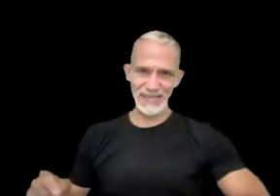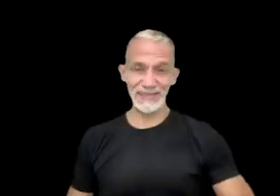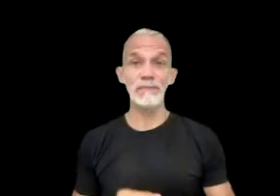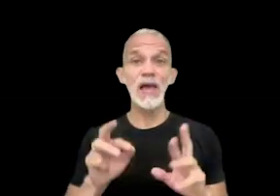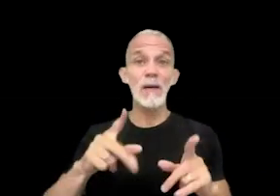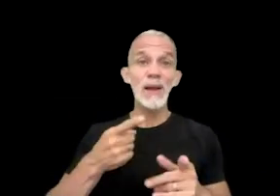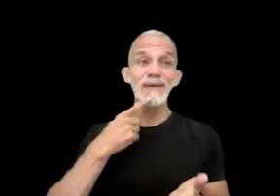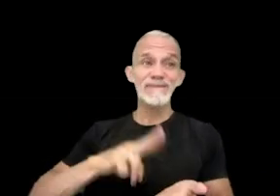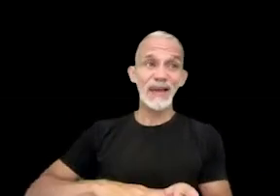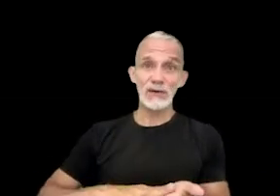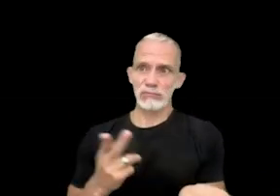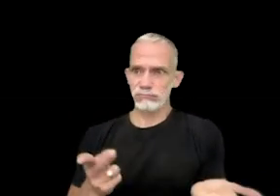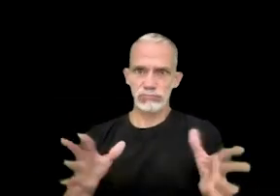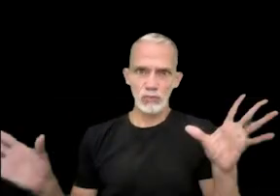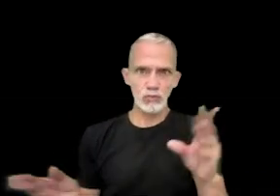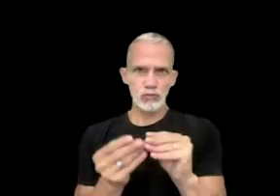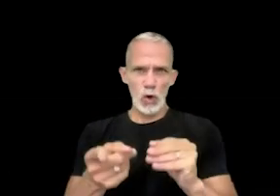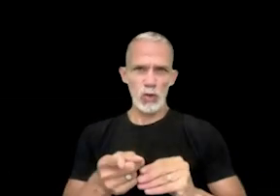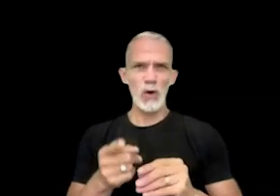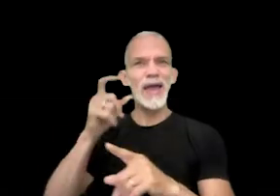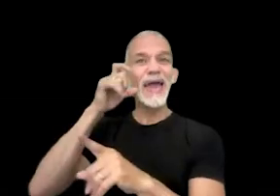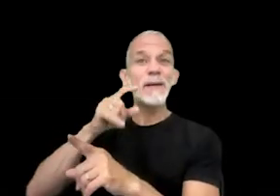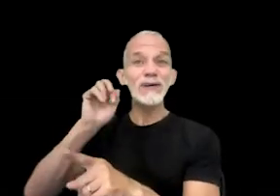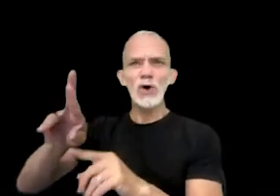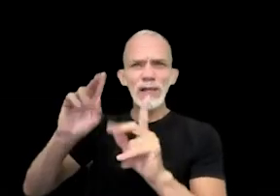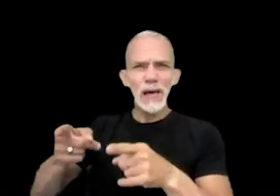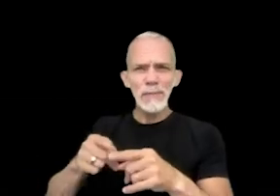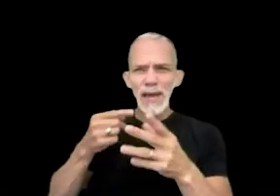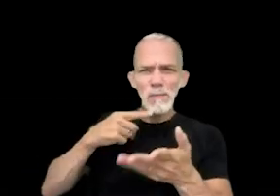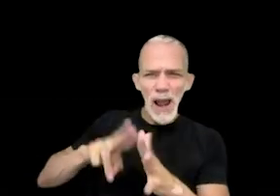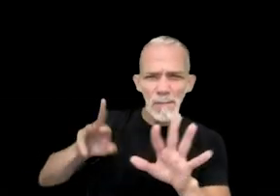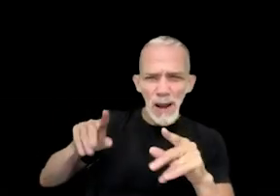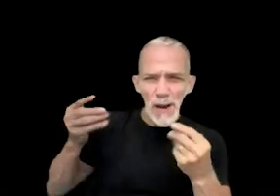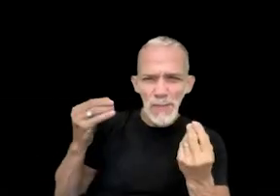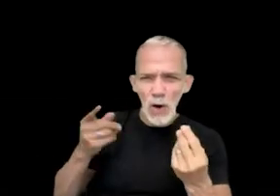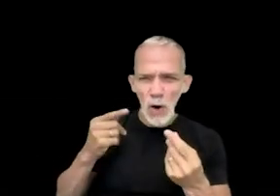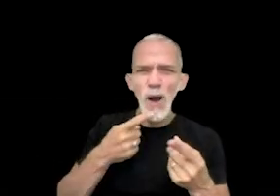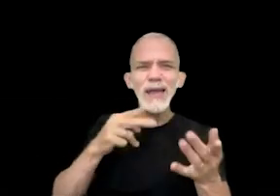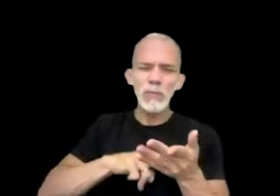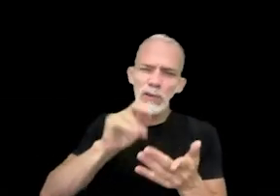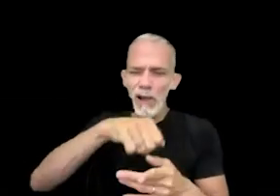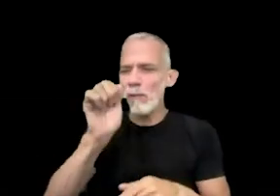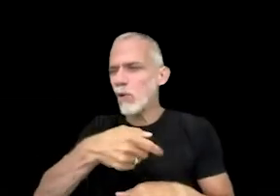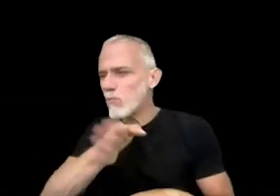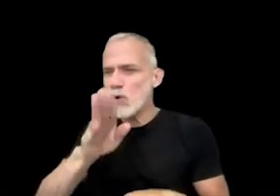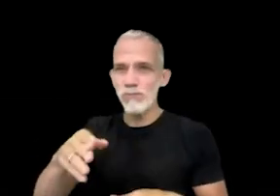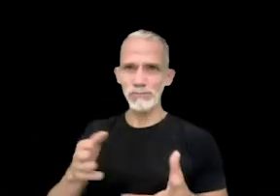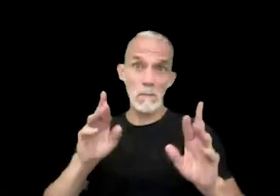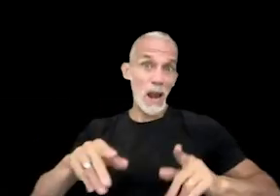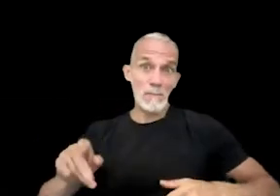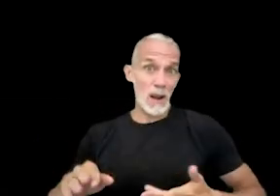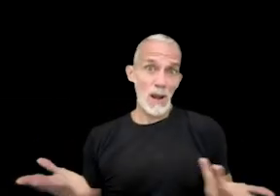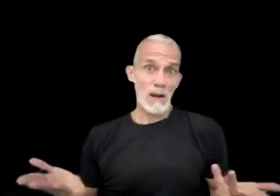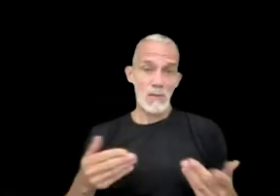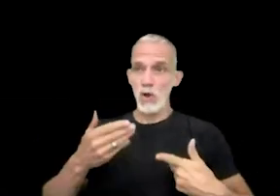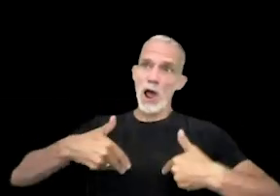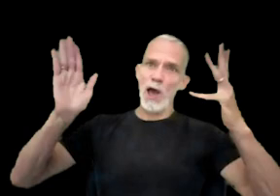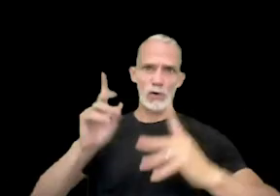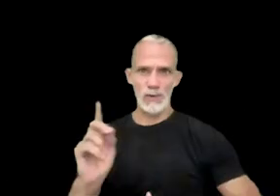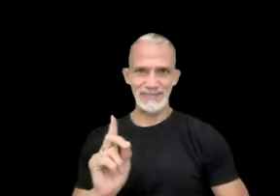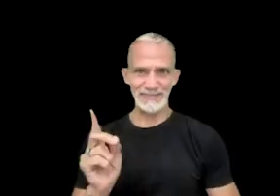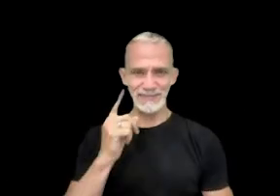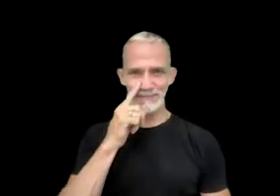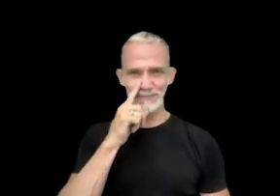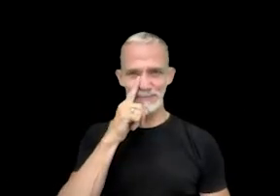planificar fiscalmente es todo esto. Hasta el evasor planifica evadir, ¿no? Todos planifican.